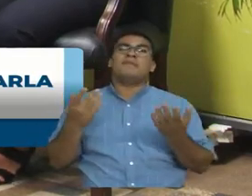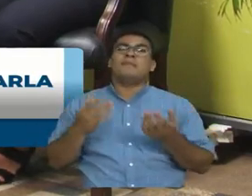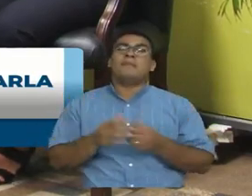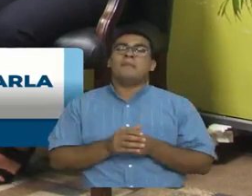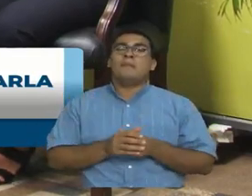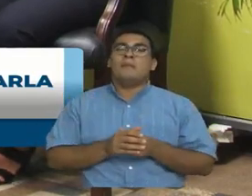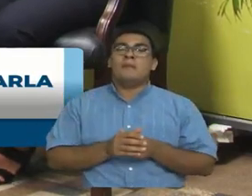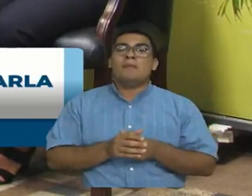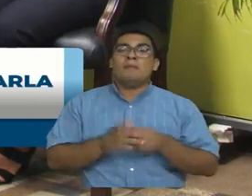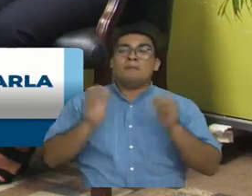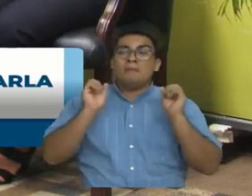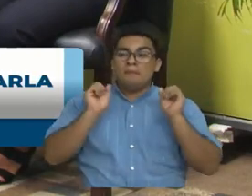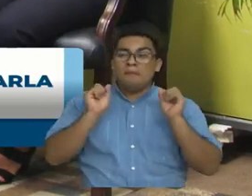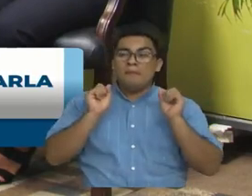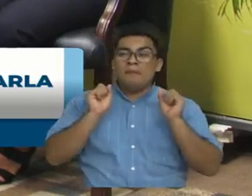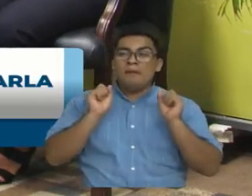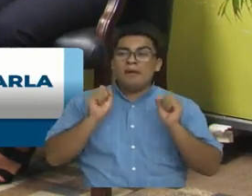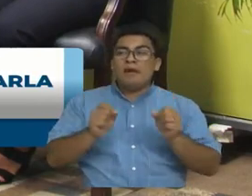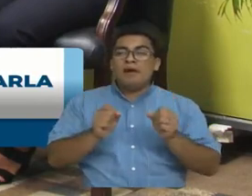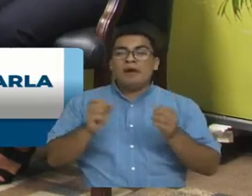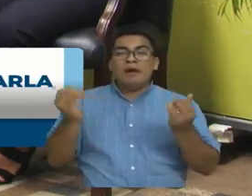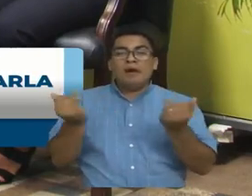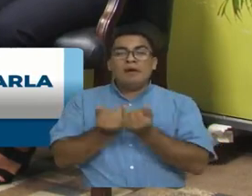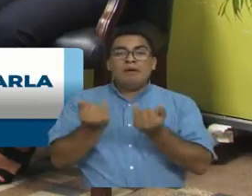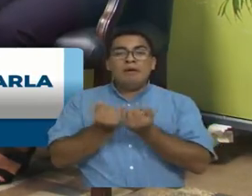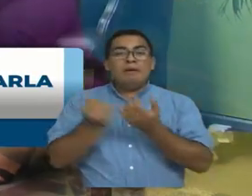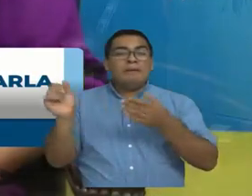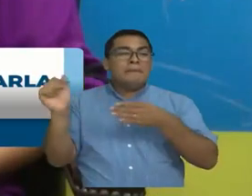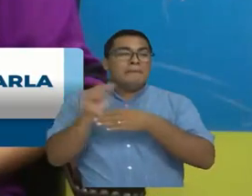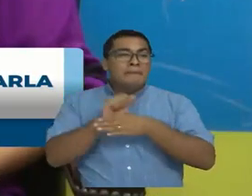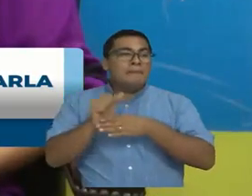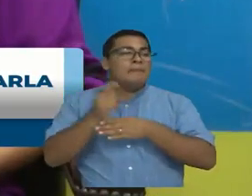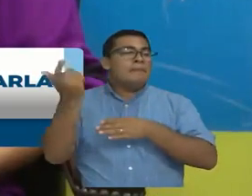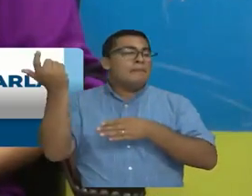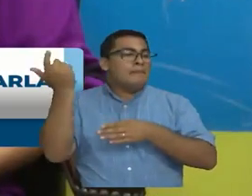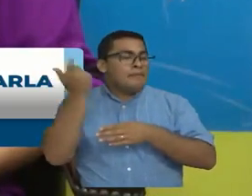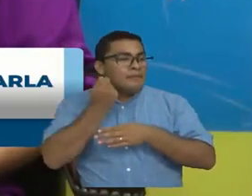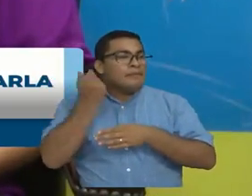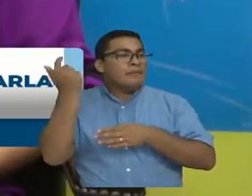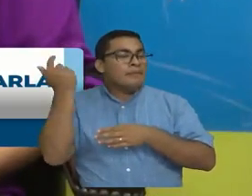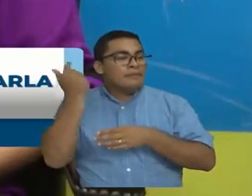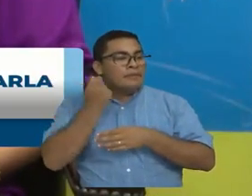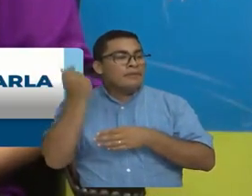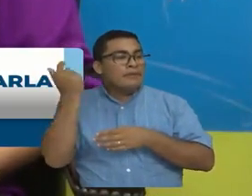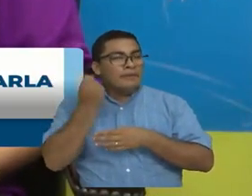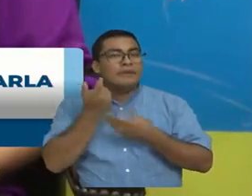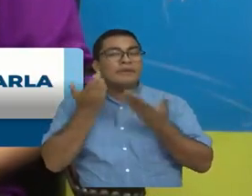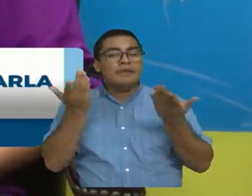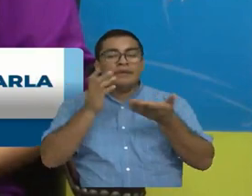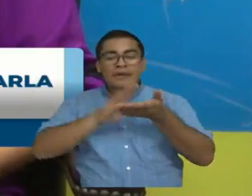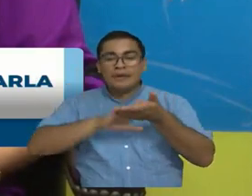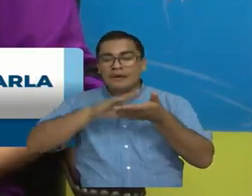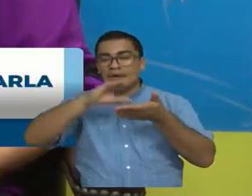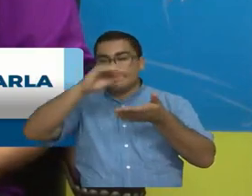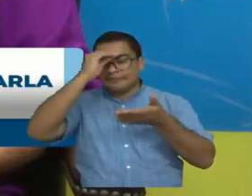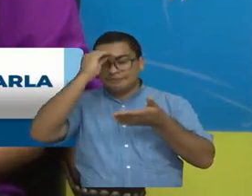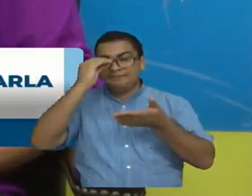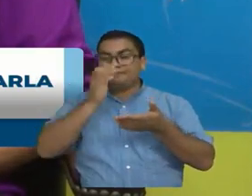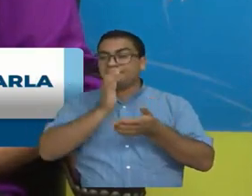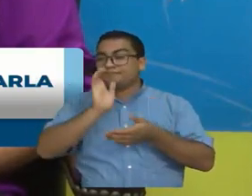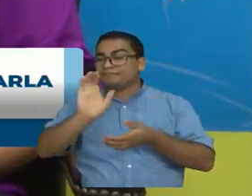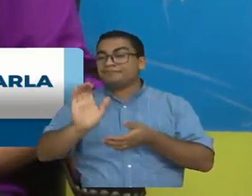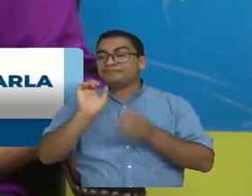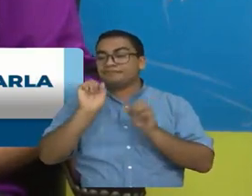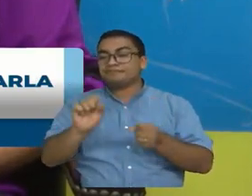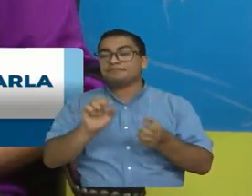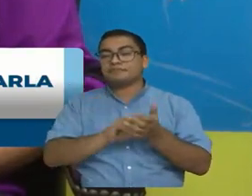de seguir el lineamiento del estímulo fonético o auditivo, aprender a enseñarle al niño que aprenda a